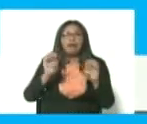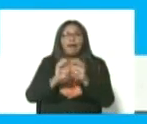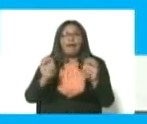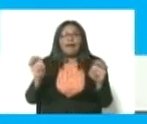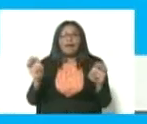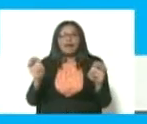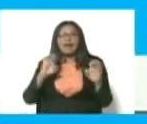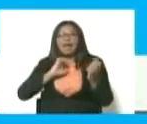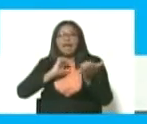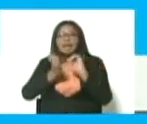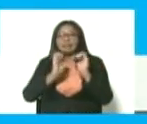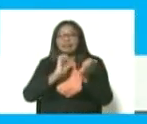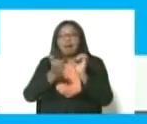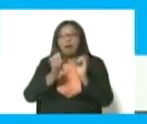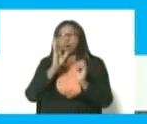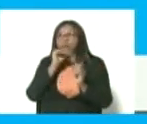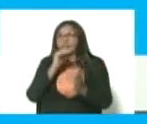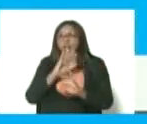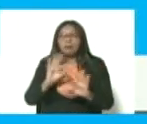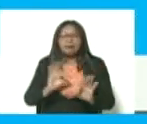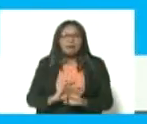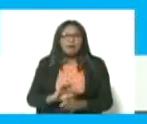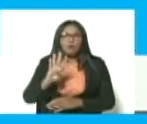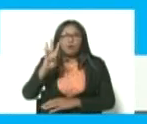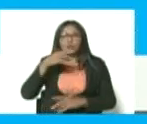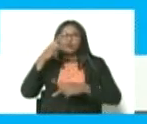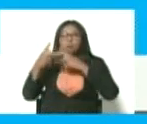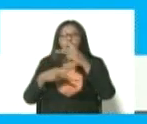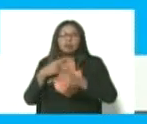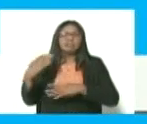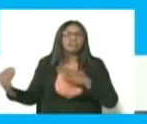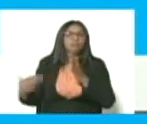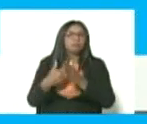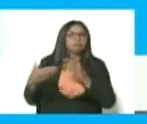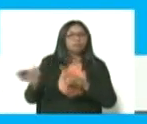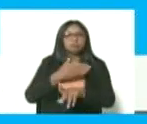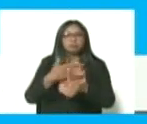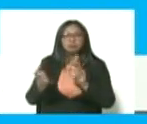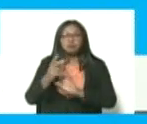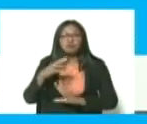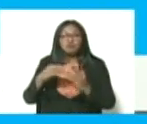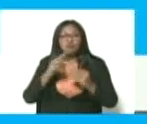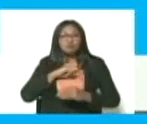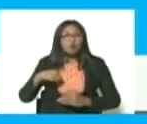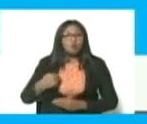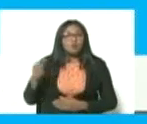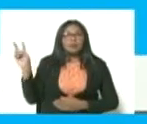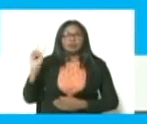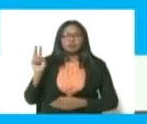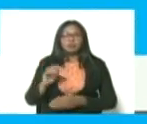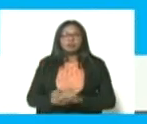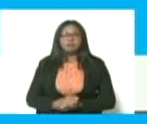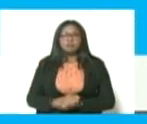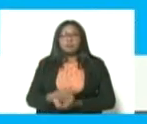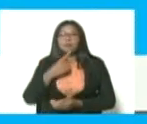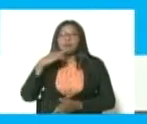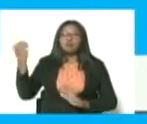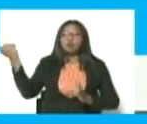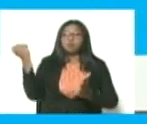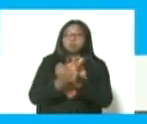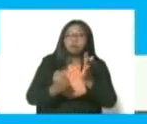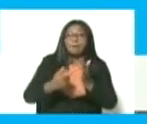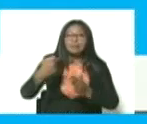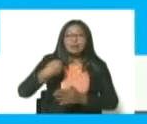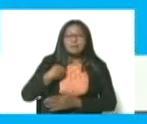Hizo 4 años una política de crueldad contra toda Venezuela. Bueno, me mandó a matar varias veces.